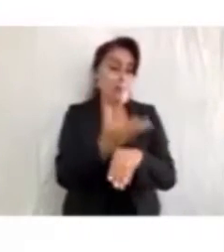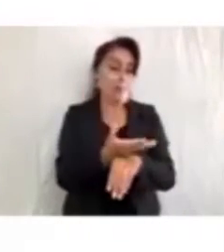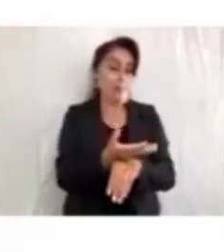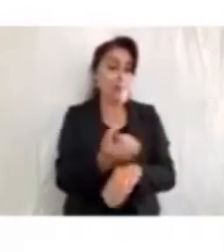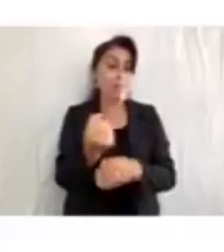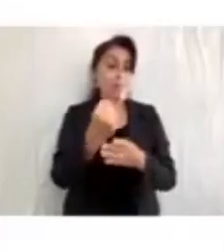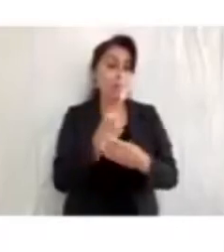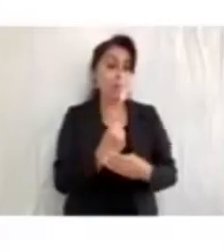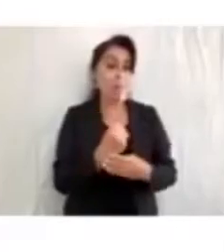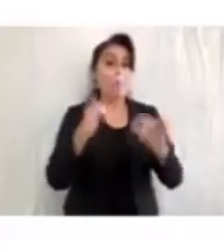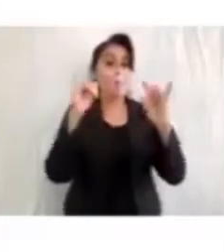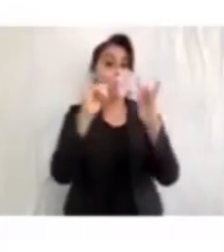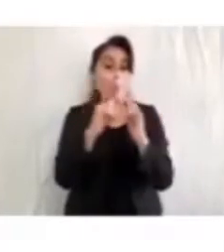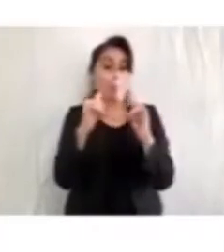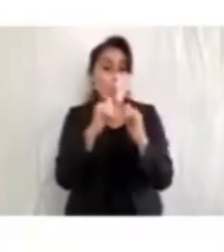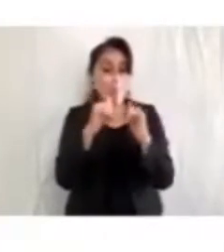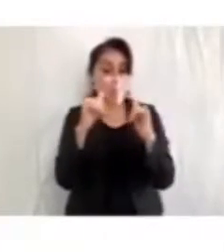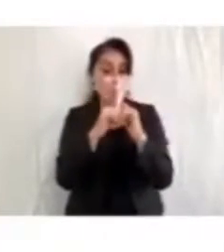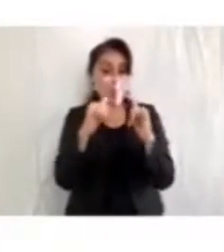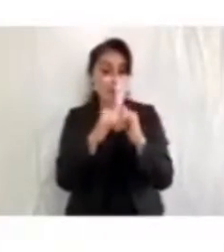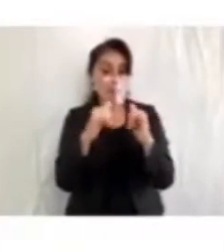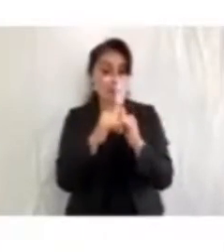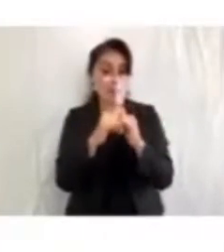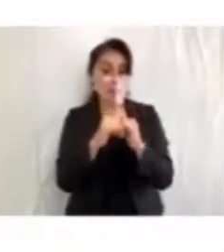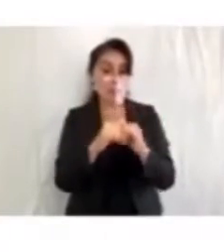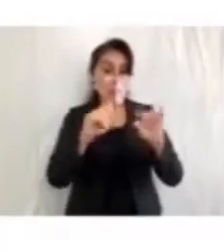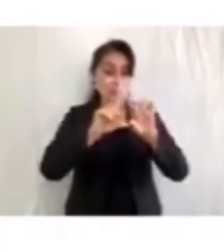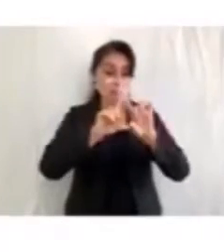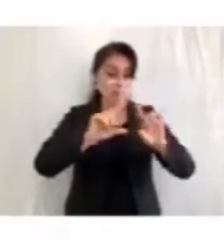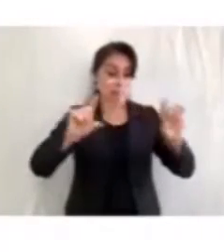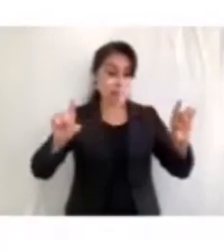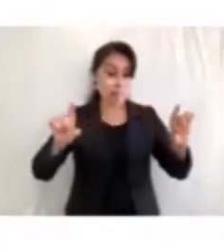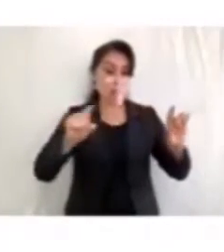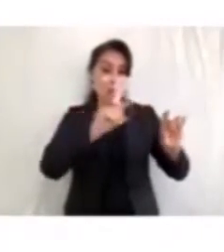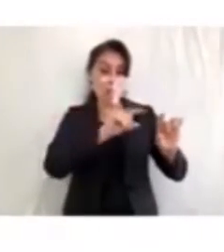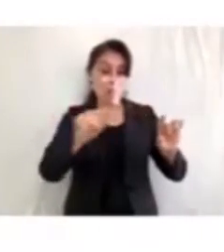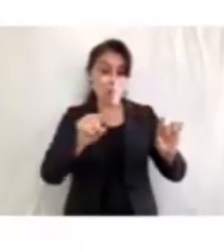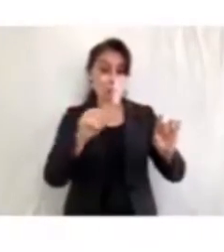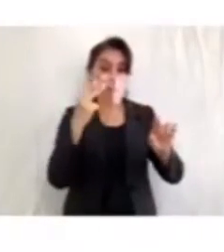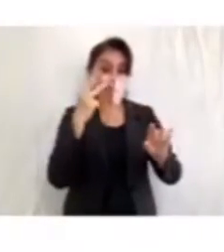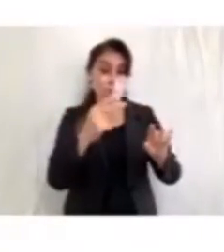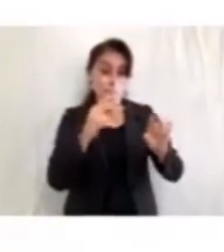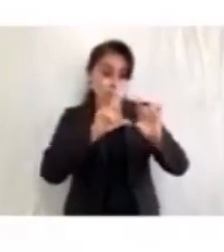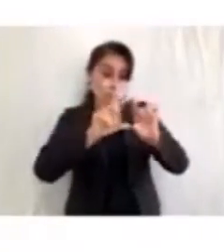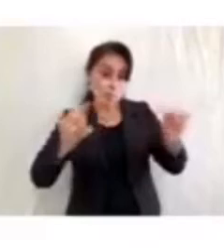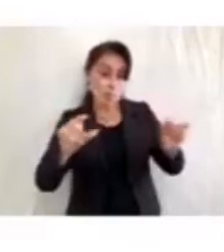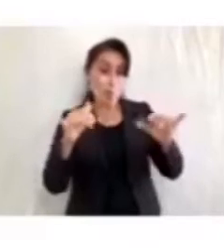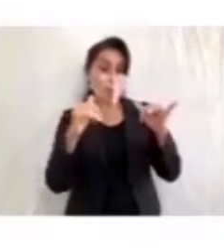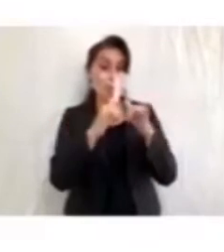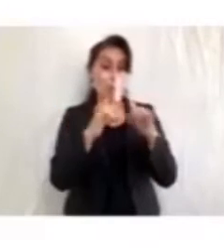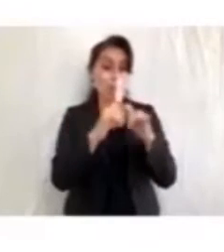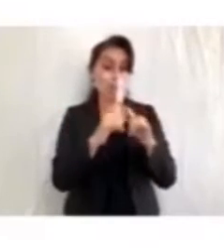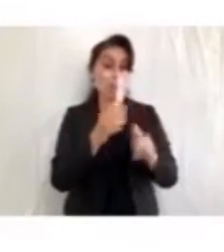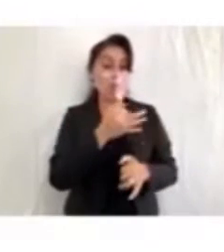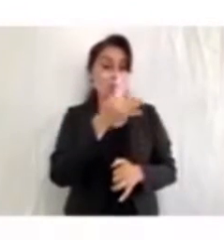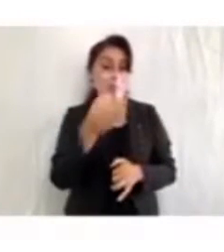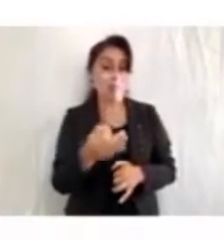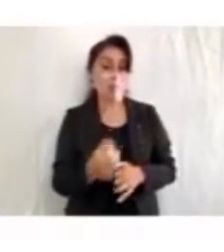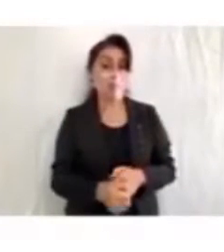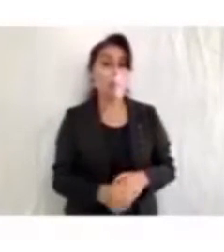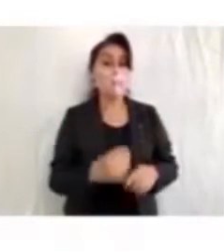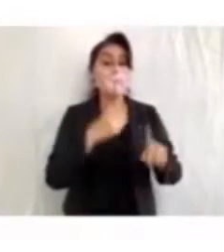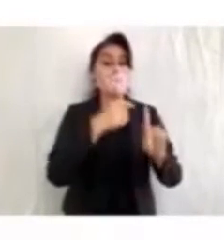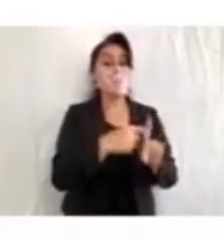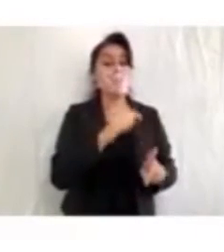WhatsApp, que los números están apareciendo en pantalla. Puedo decirlo, son el